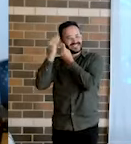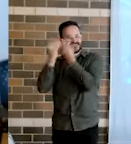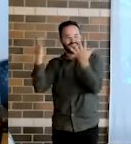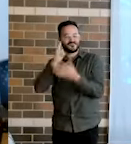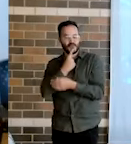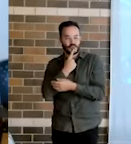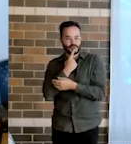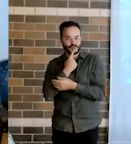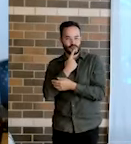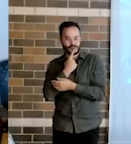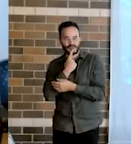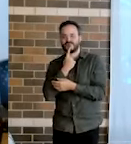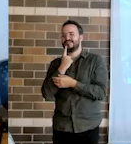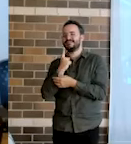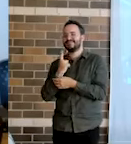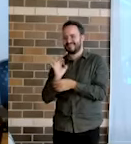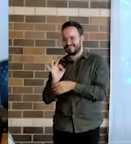de Saberes